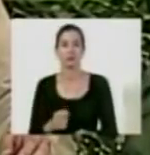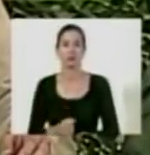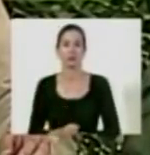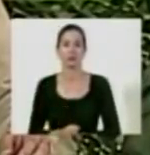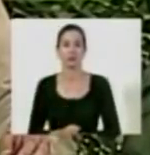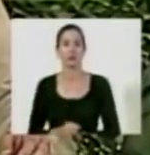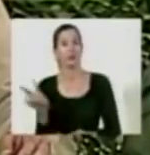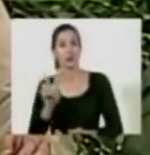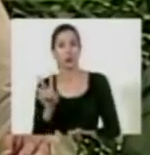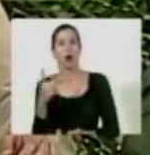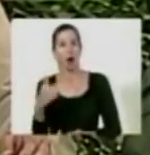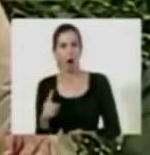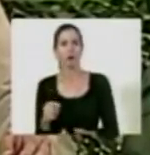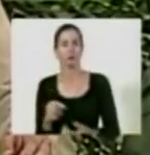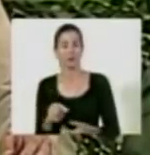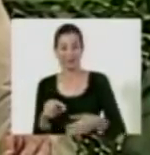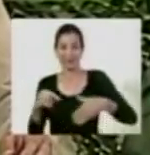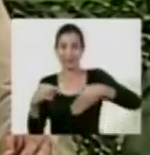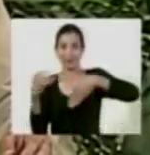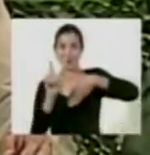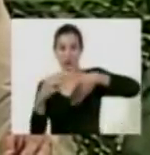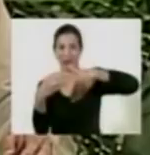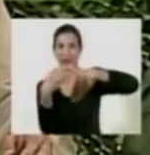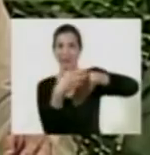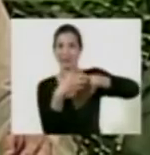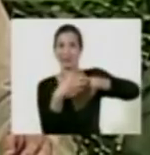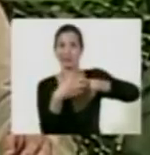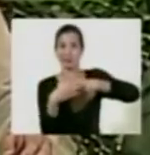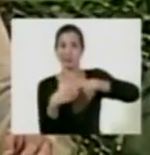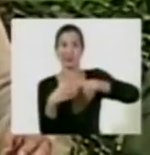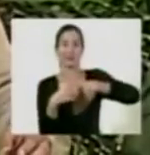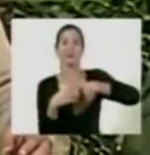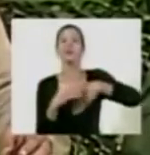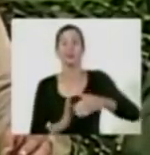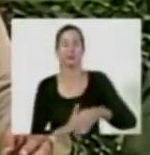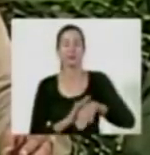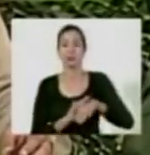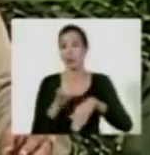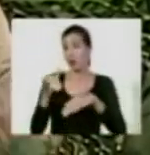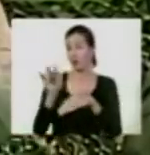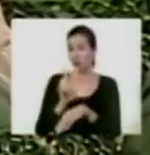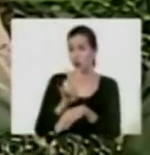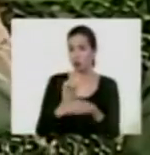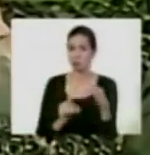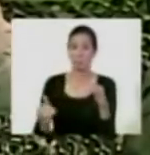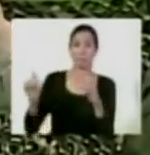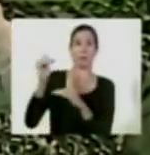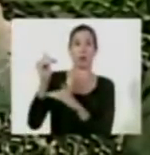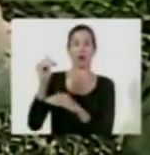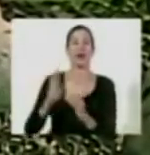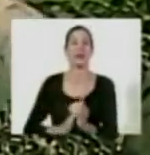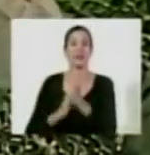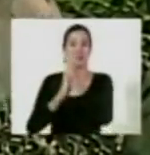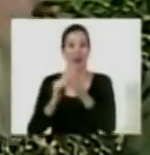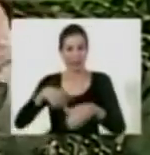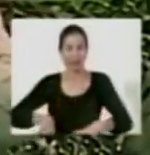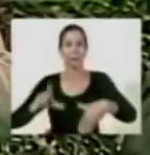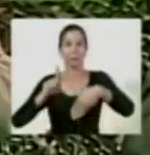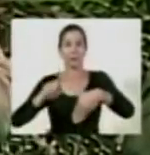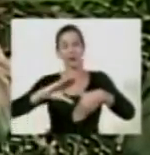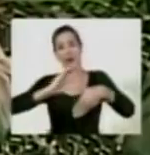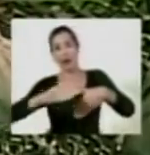Venezuela tiene una posición ética de liderazgo en Sudamérica, en el Caribe, en el